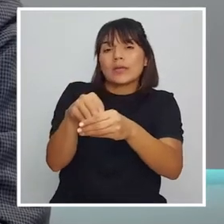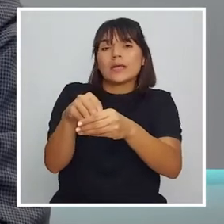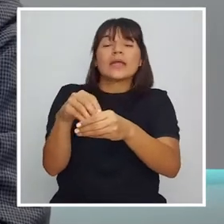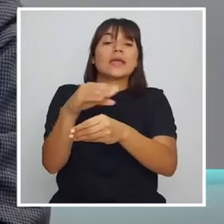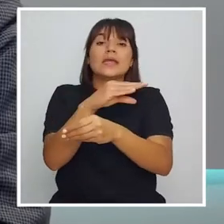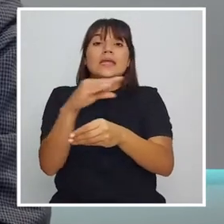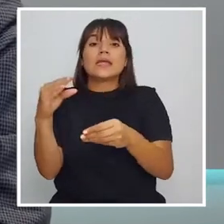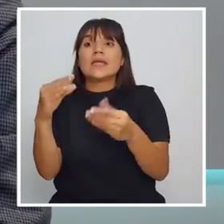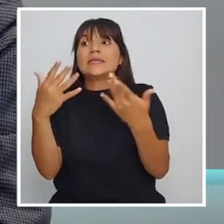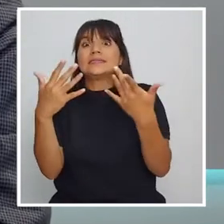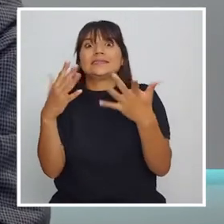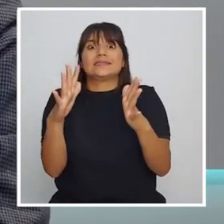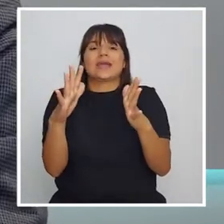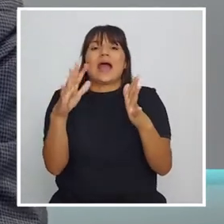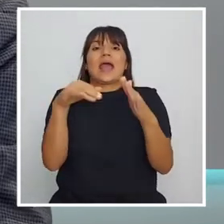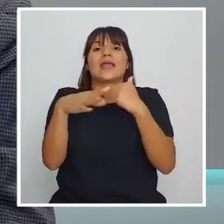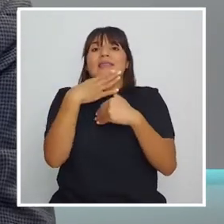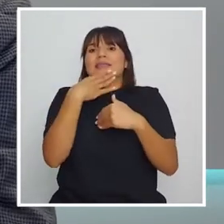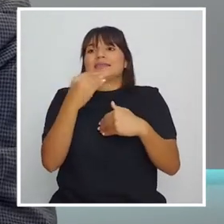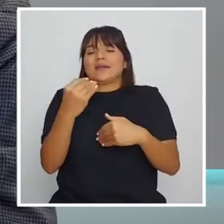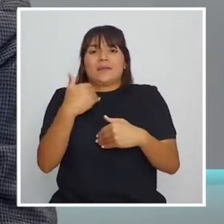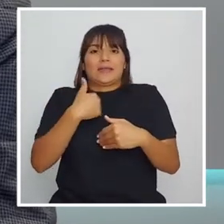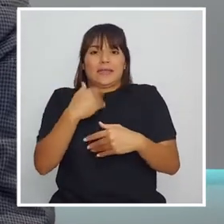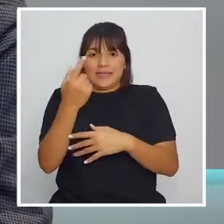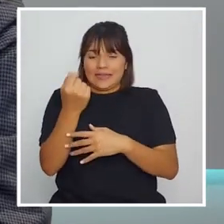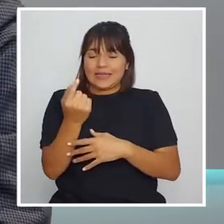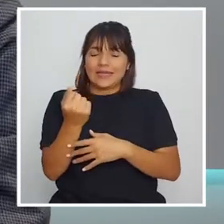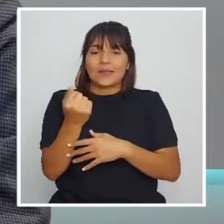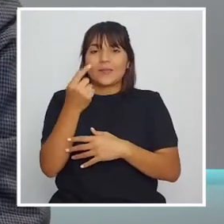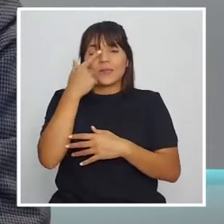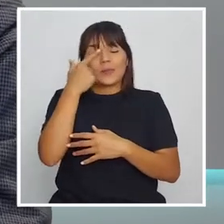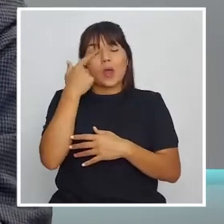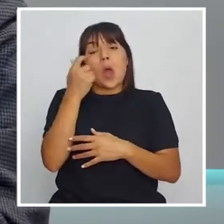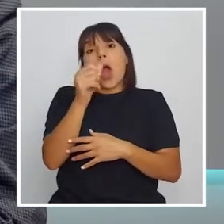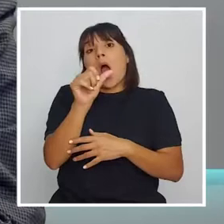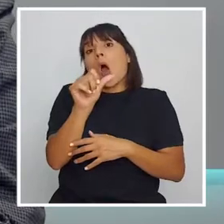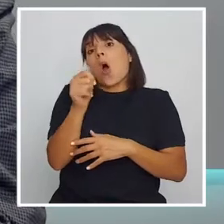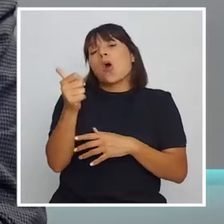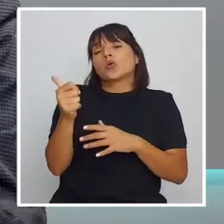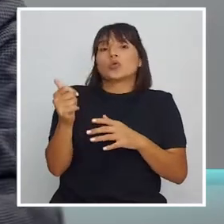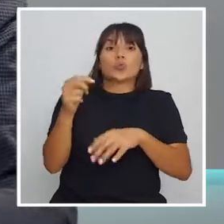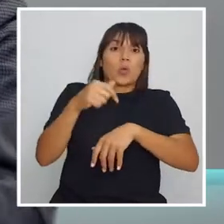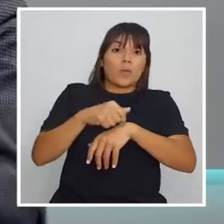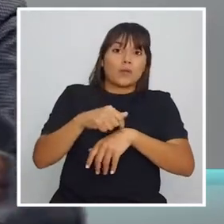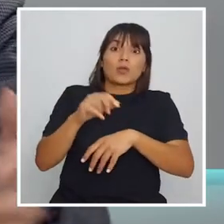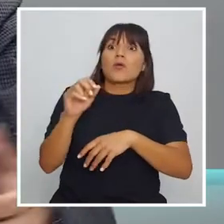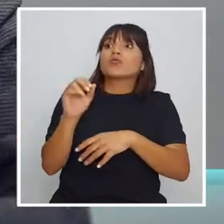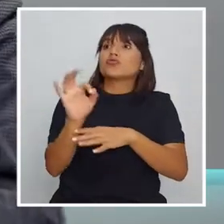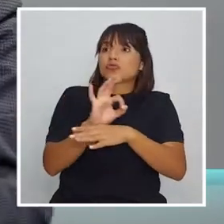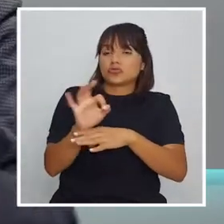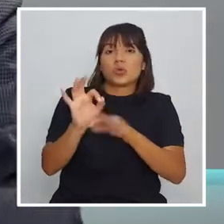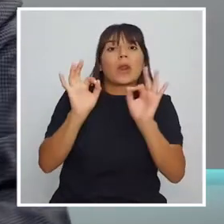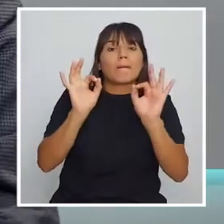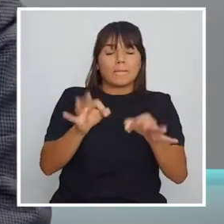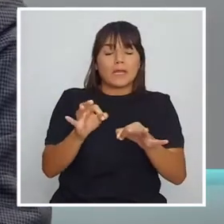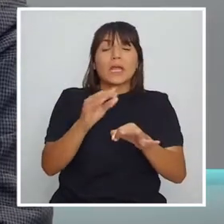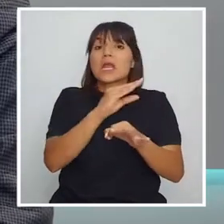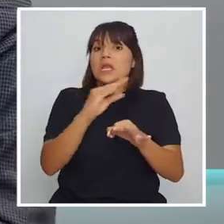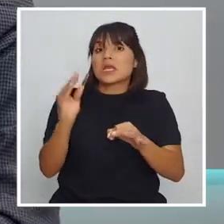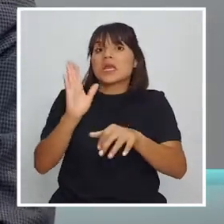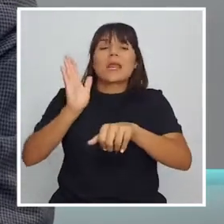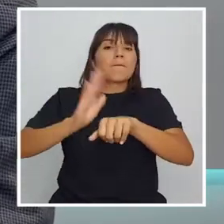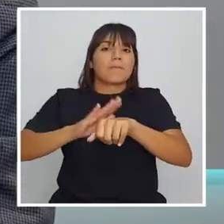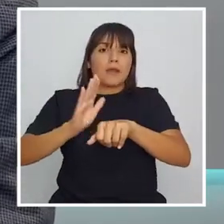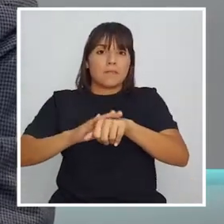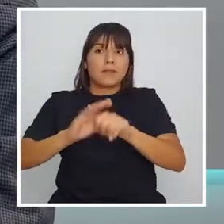para el marchamo de diciembre. En otros casos funciona muy bien y además le permite a uno participar en premios y no sé